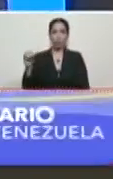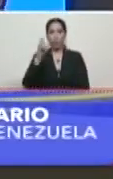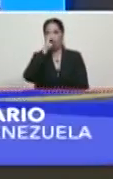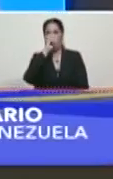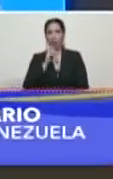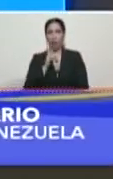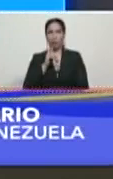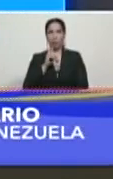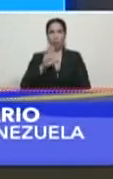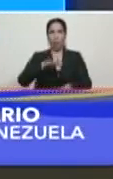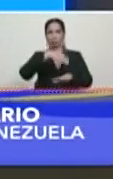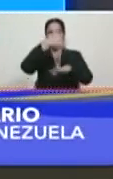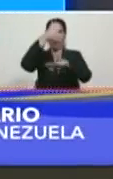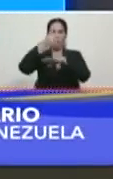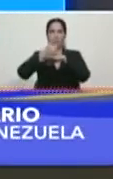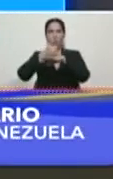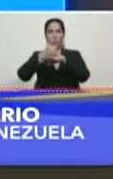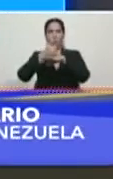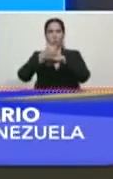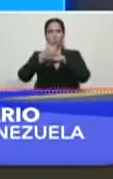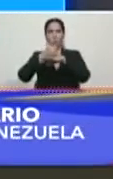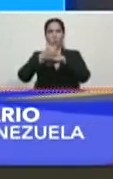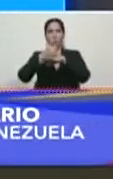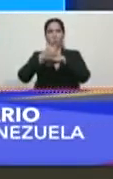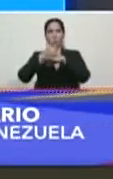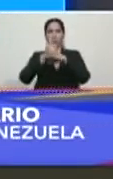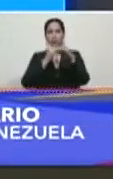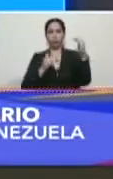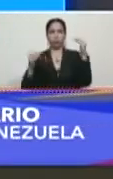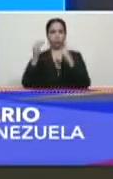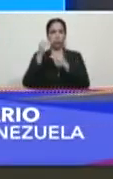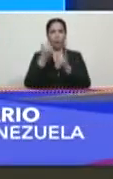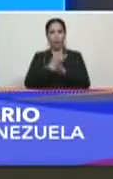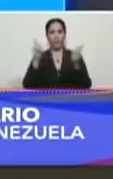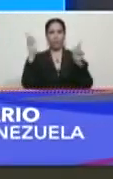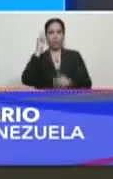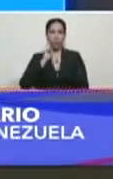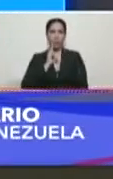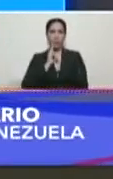del jefe supremo de la República, el libertador Simón Bolívar.